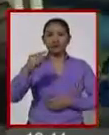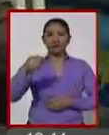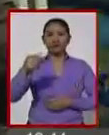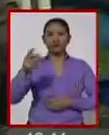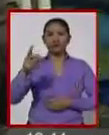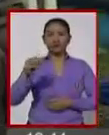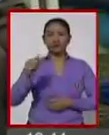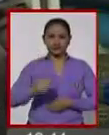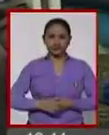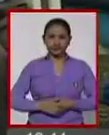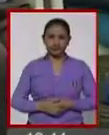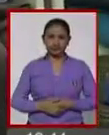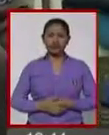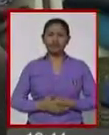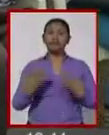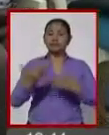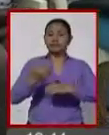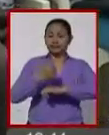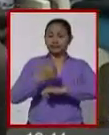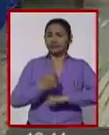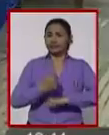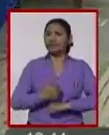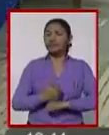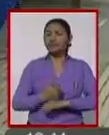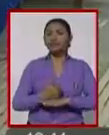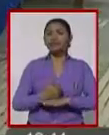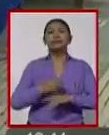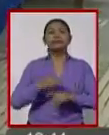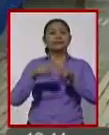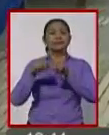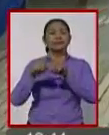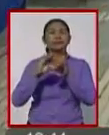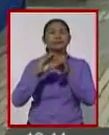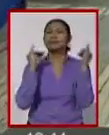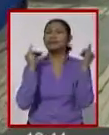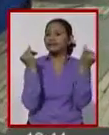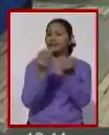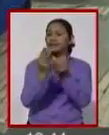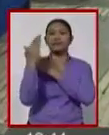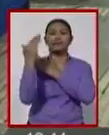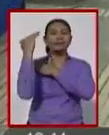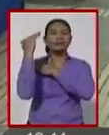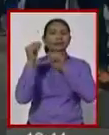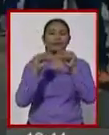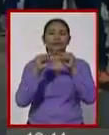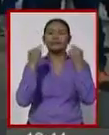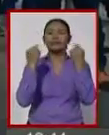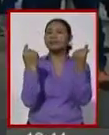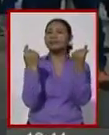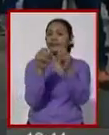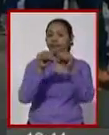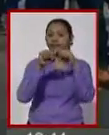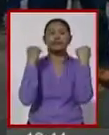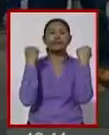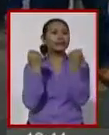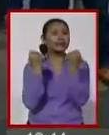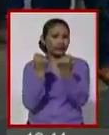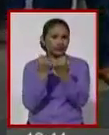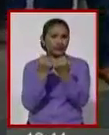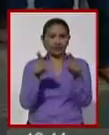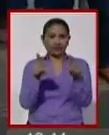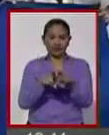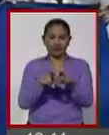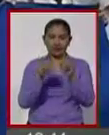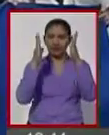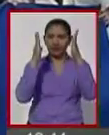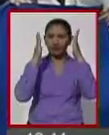parlamentaria cruceña, está presente la institucionalidad cruceña, las organizaciones sociales, haciendo